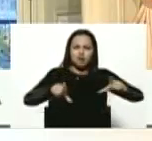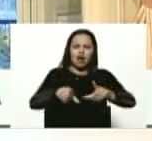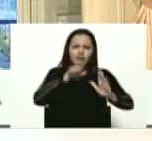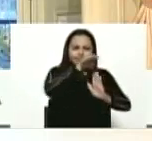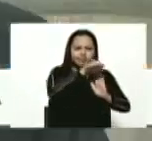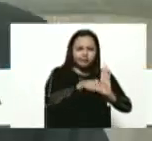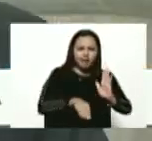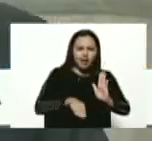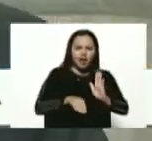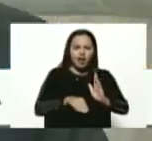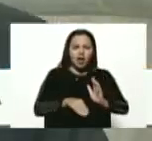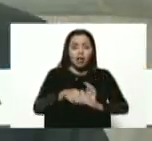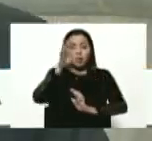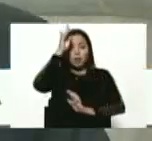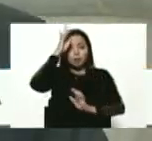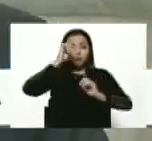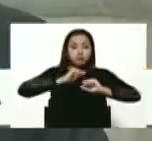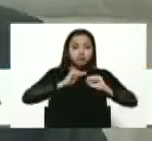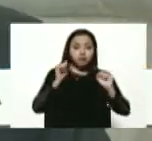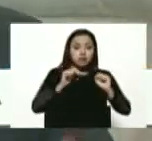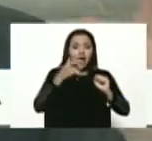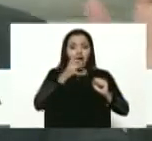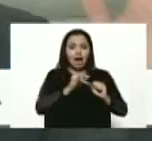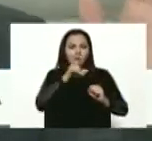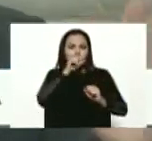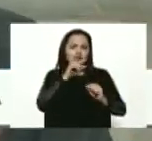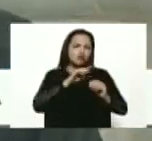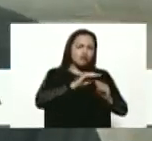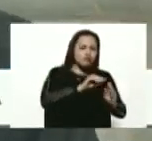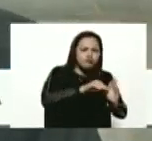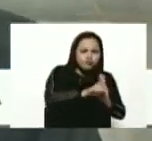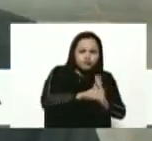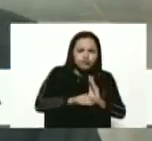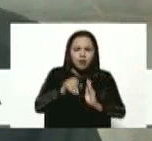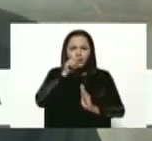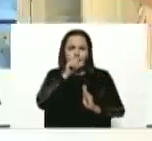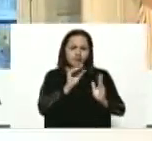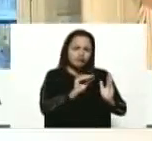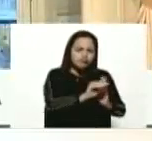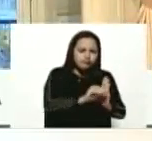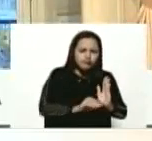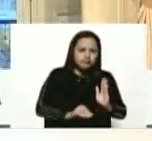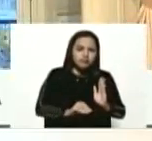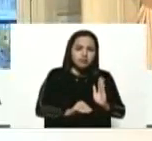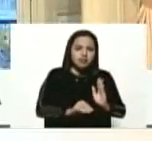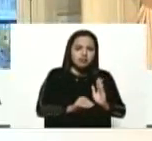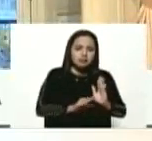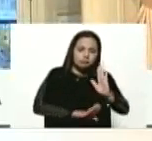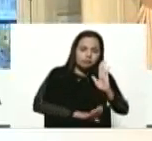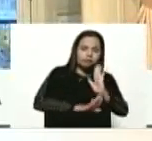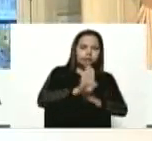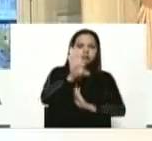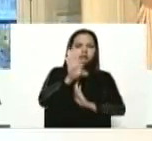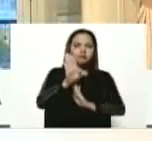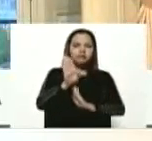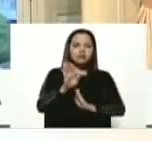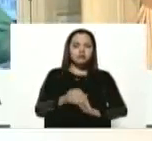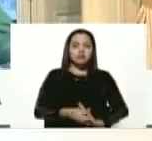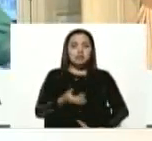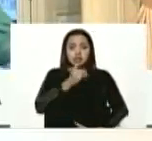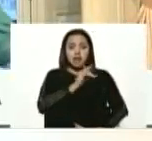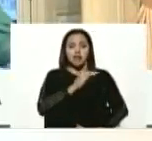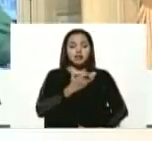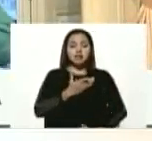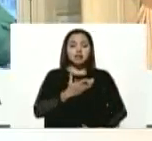para la familia, pusimos unos pollitos. Creamos nuestros pollitos y además tenemos, ¿cómo que se llama?